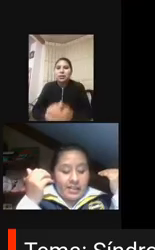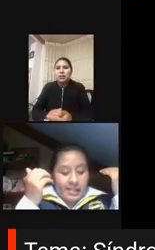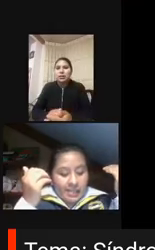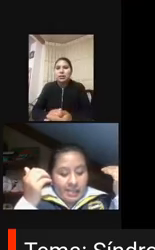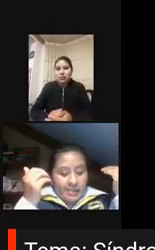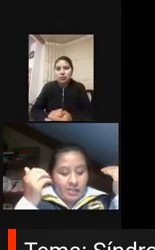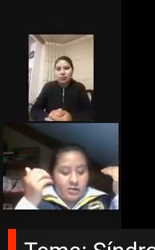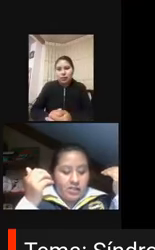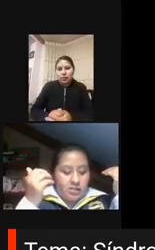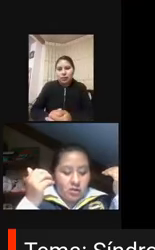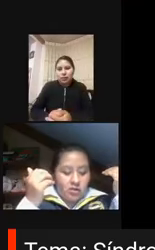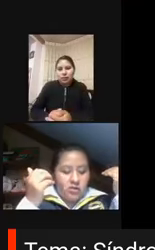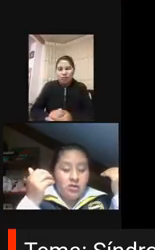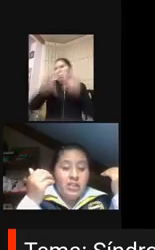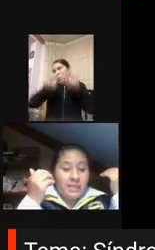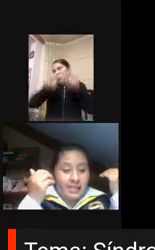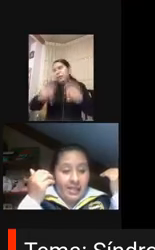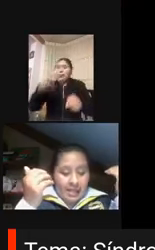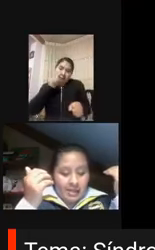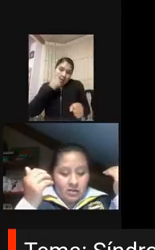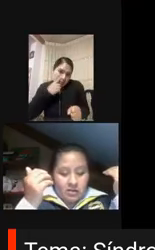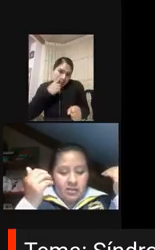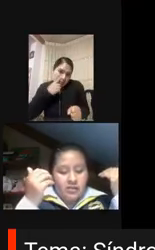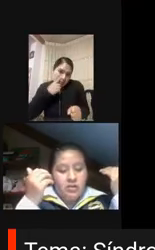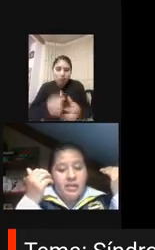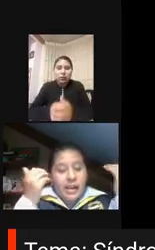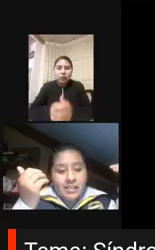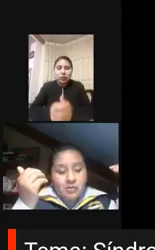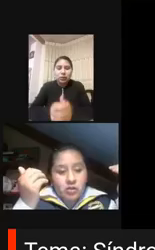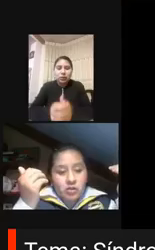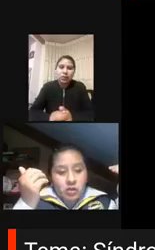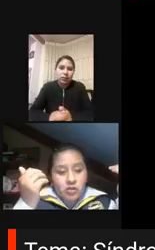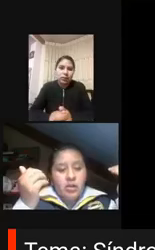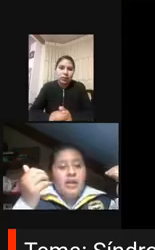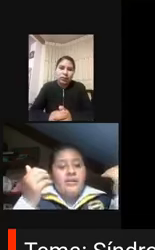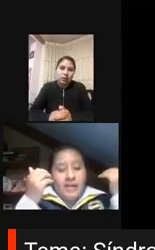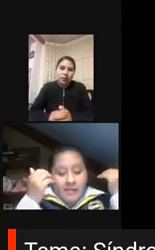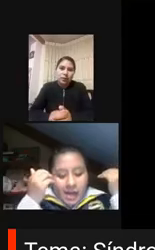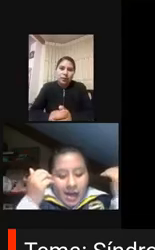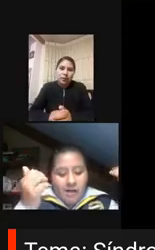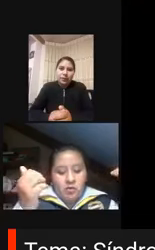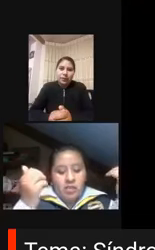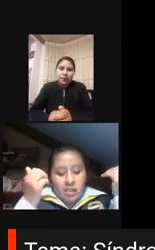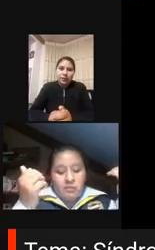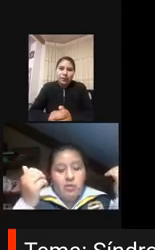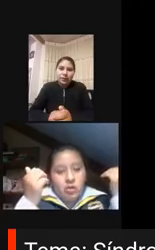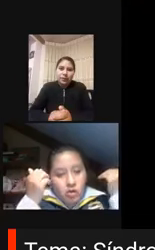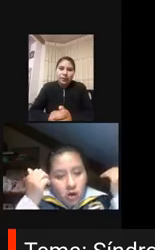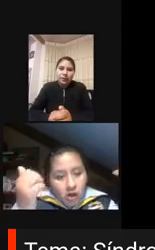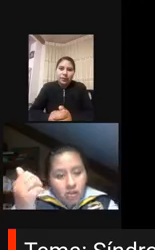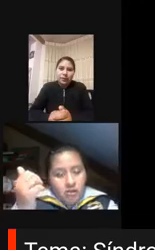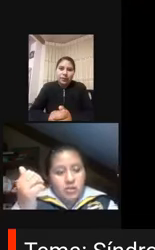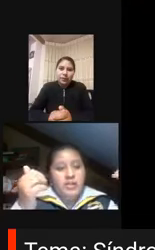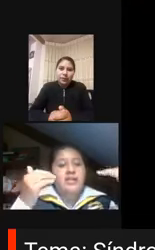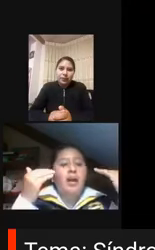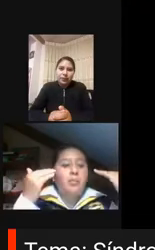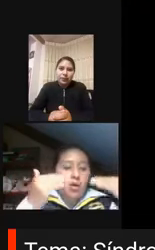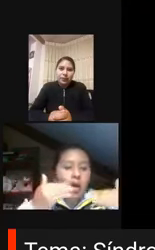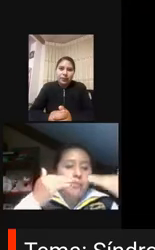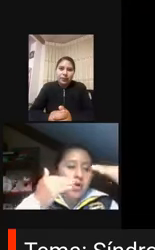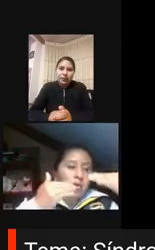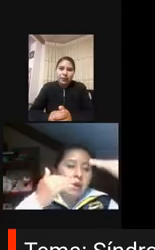se fatigue y su atención no se mantiene, ¿no? En eso, ¿qué hacemos nosotros? Trabajamos tiempos cortos y